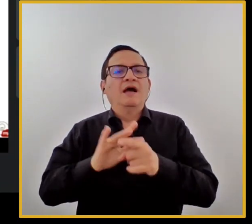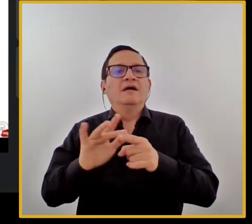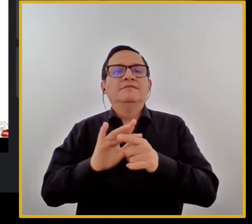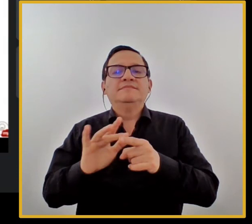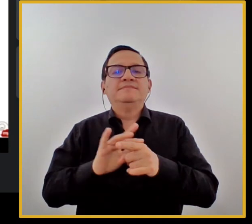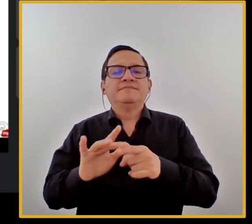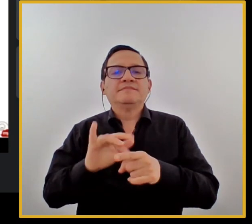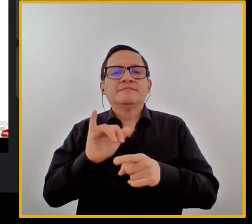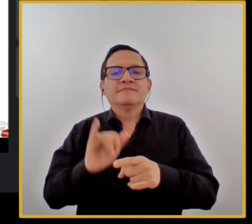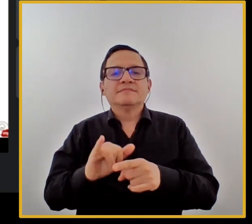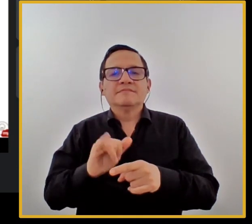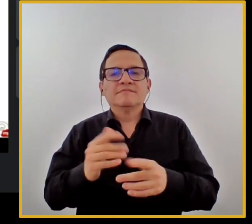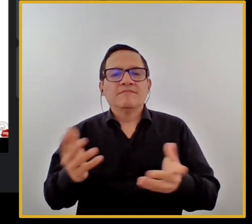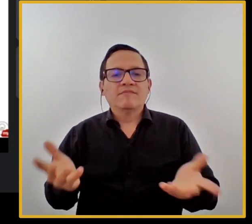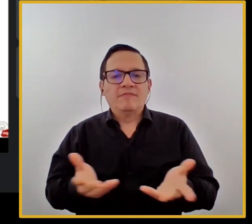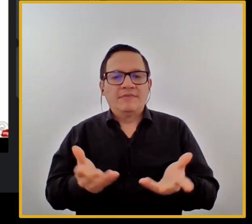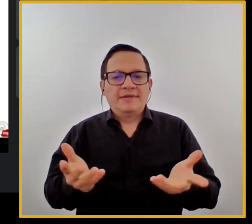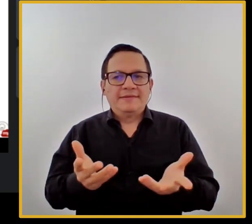aplicar